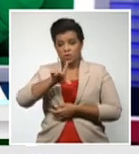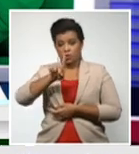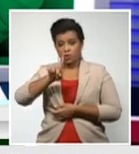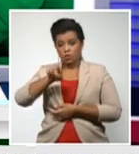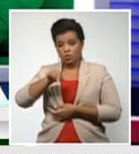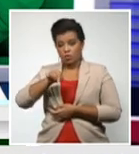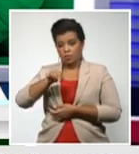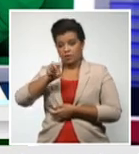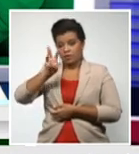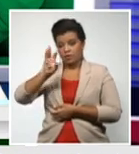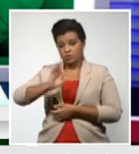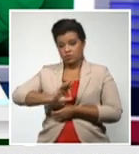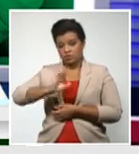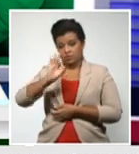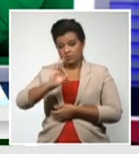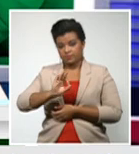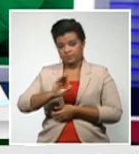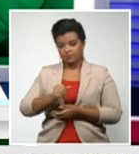51,3%.